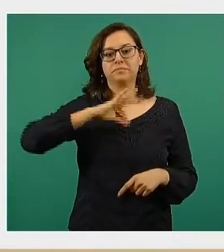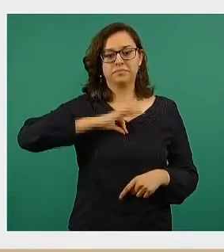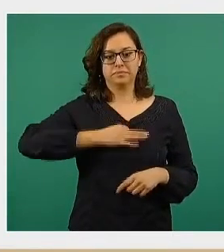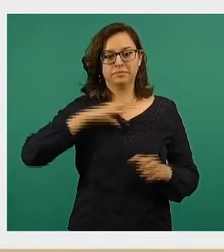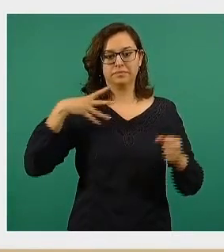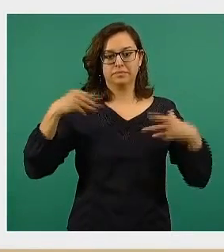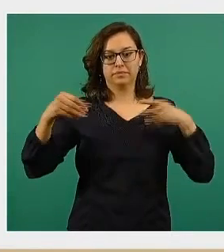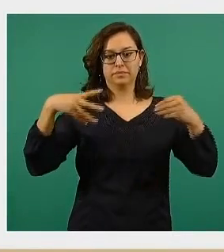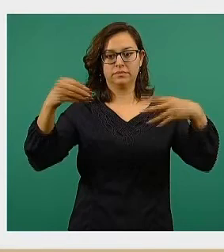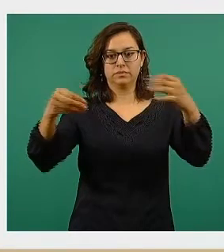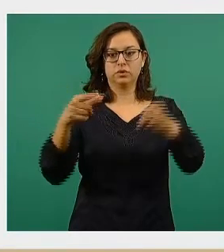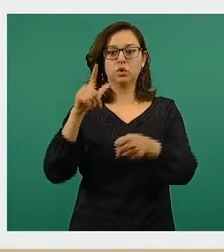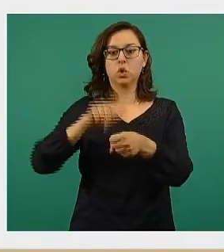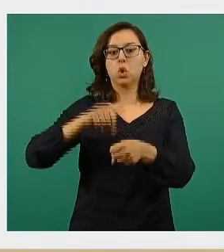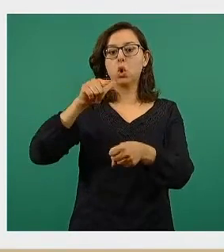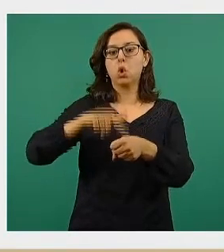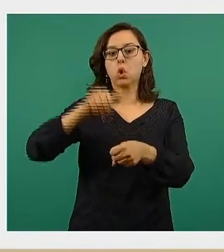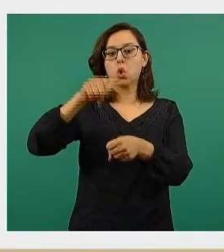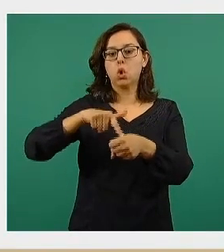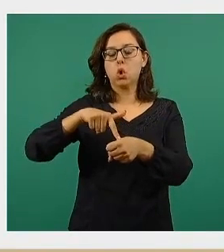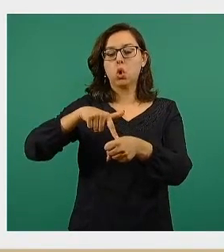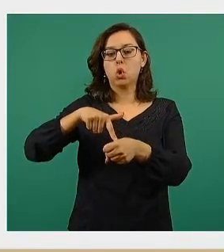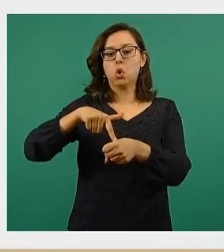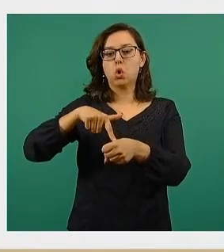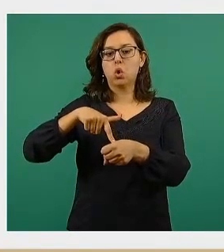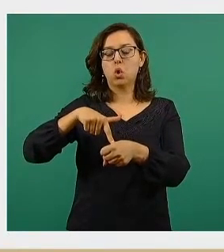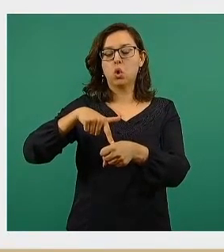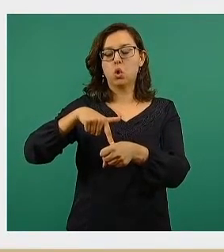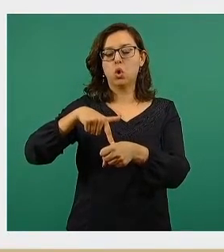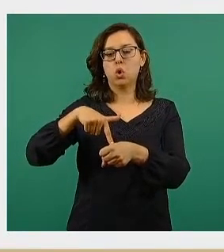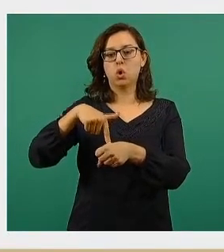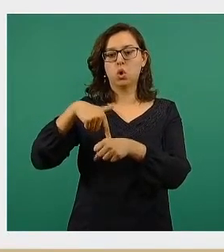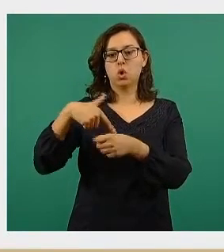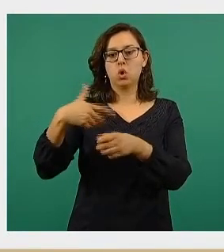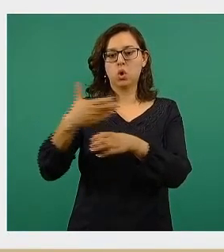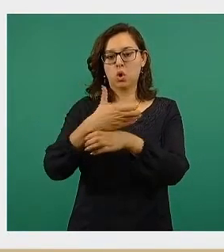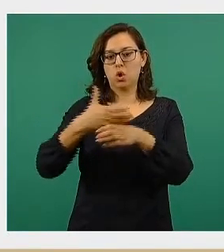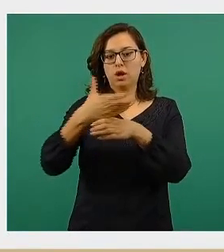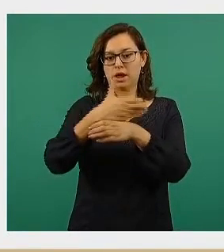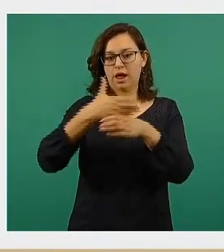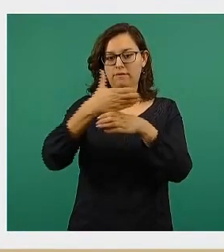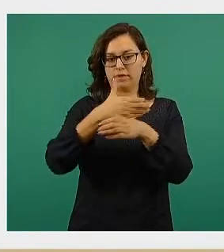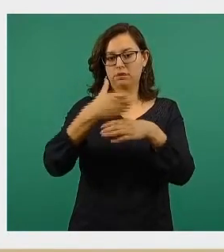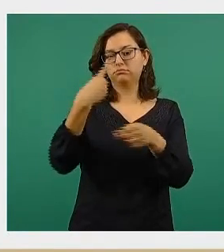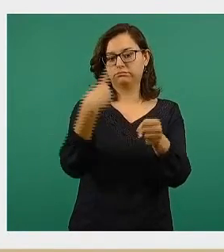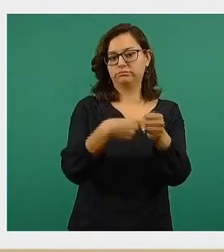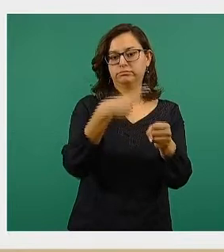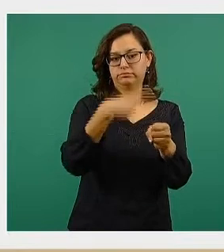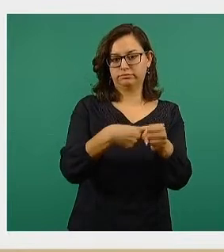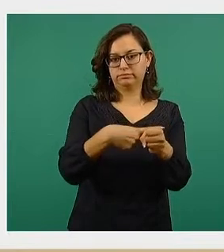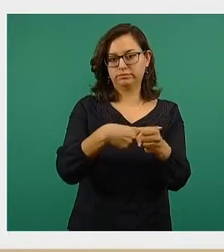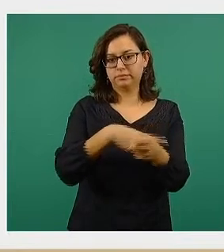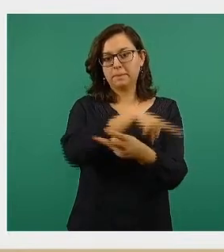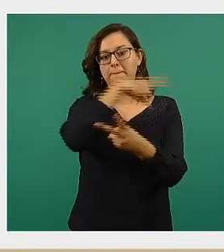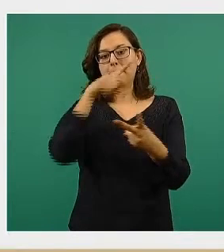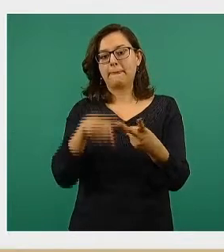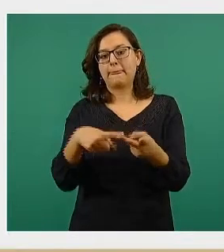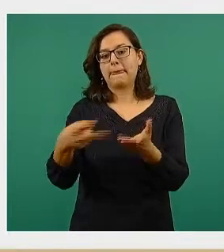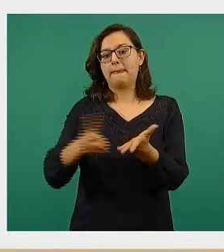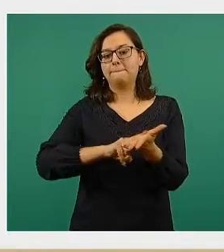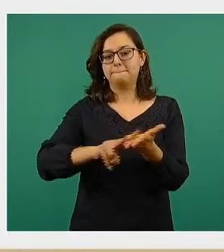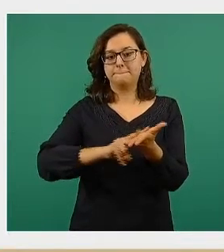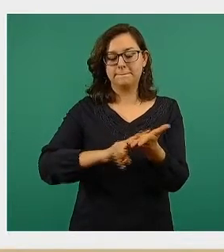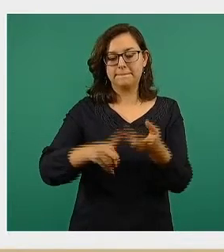casos, que están representadas en las columnas superiores, las defunciones también que lamentablemente ocurrieron durante todo este